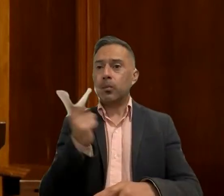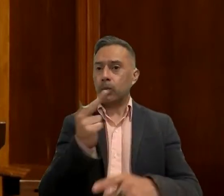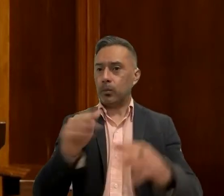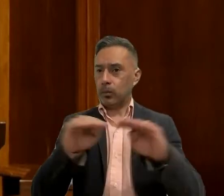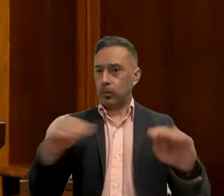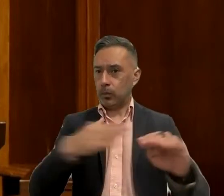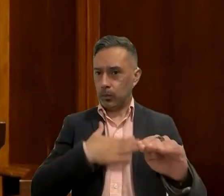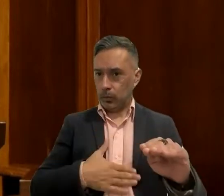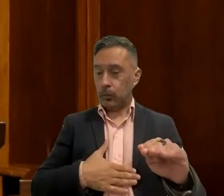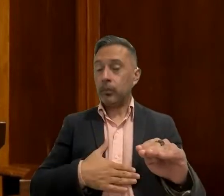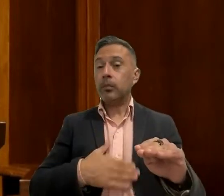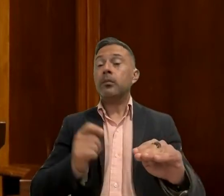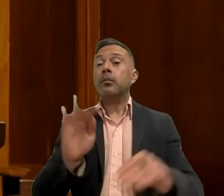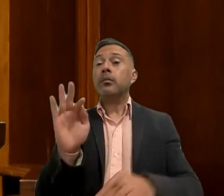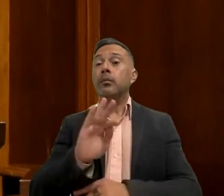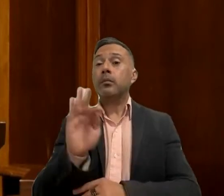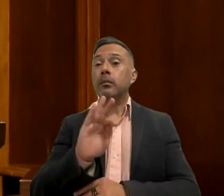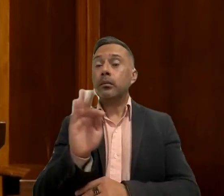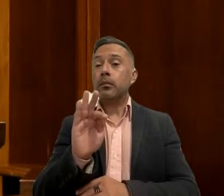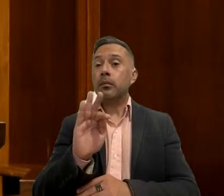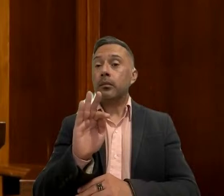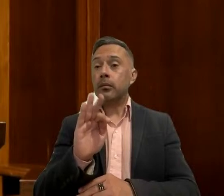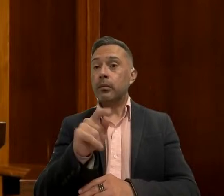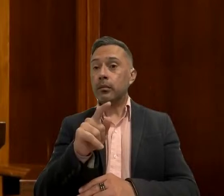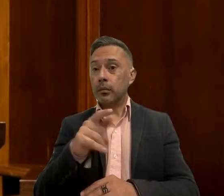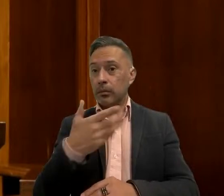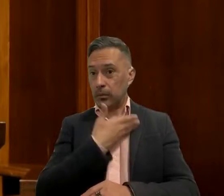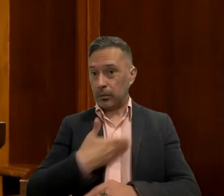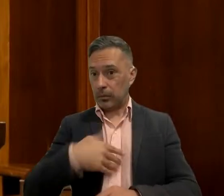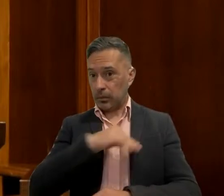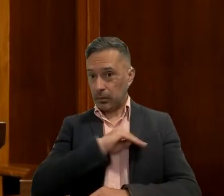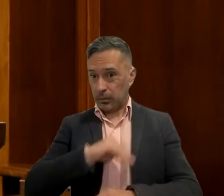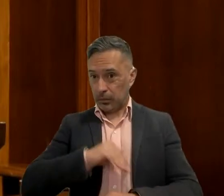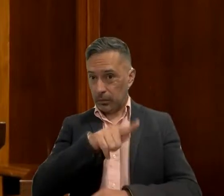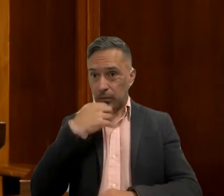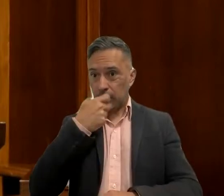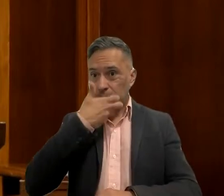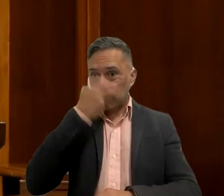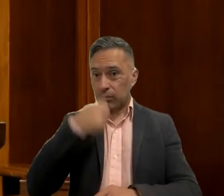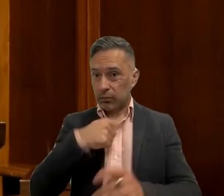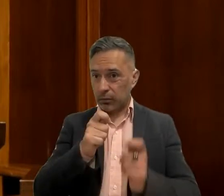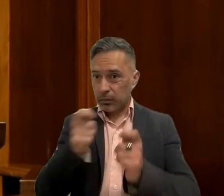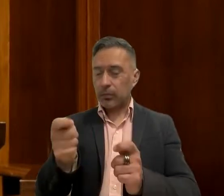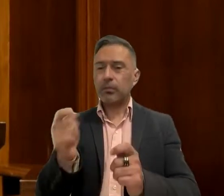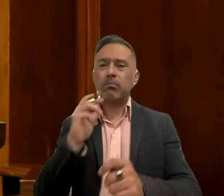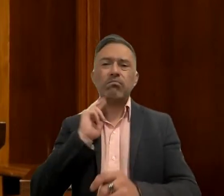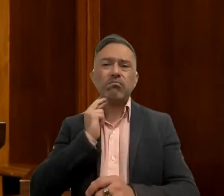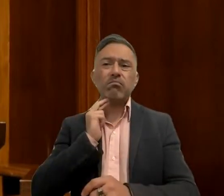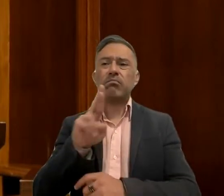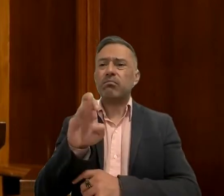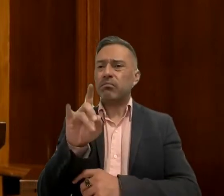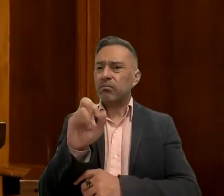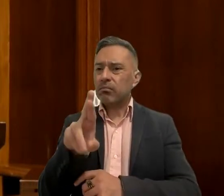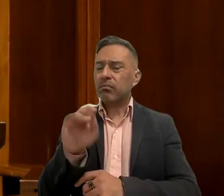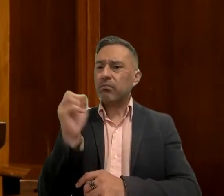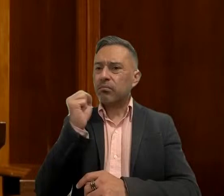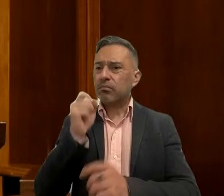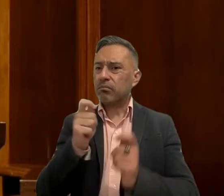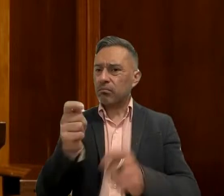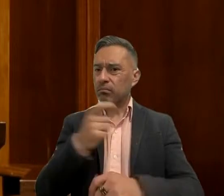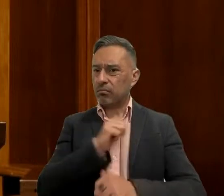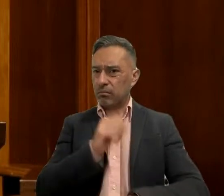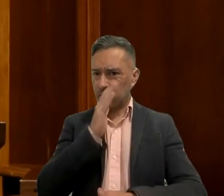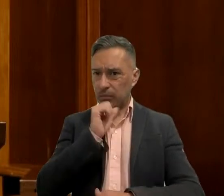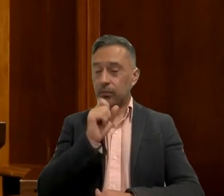podrá participar en la elección para la presidencia municipal, las regidurías y las sindicaturas. La persona que tenga o